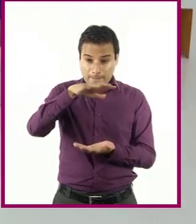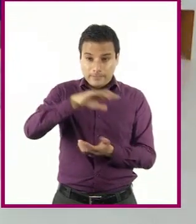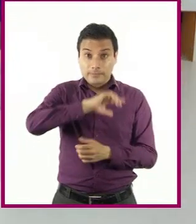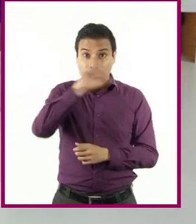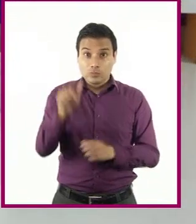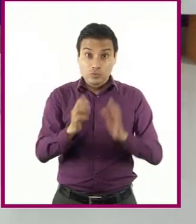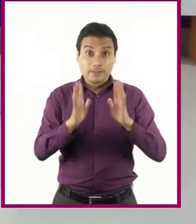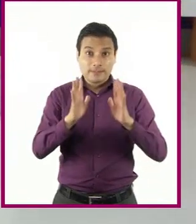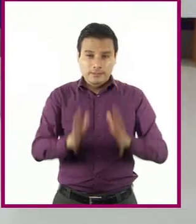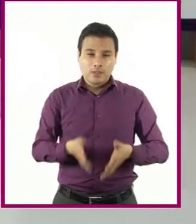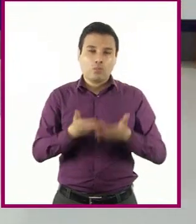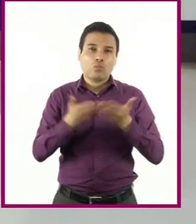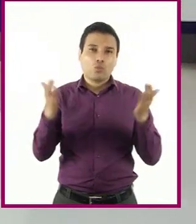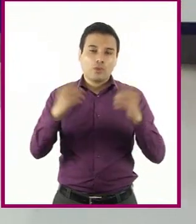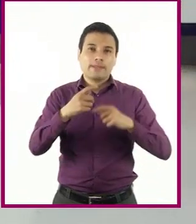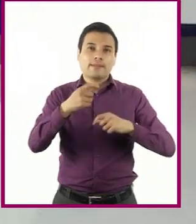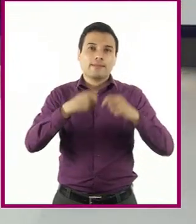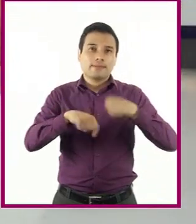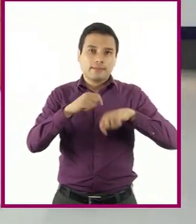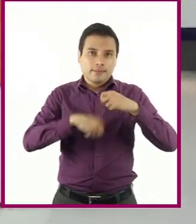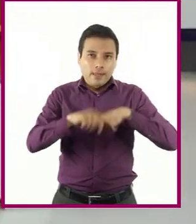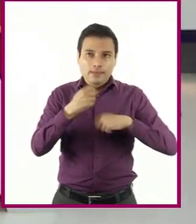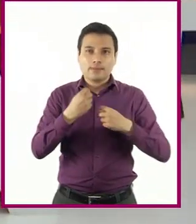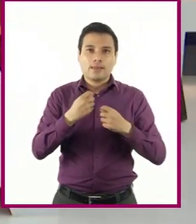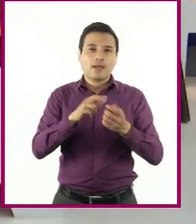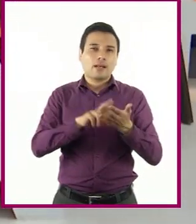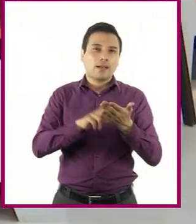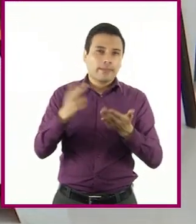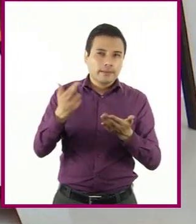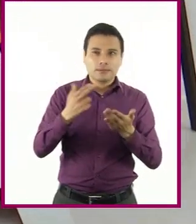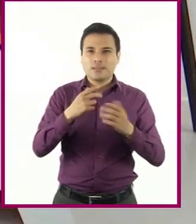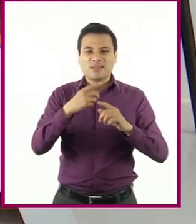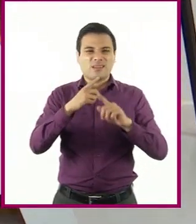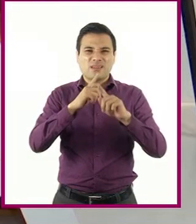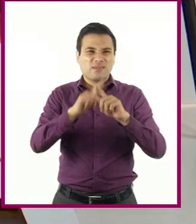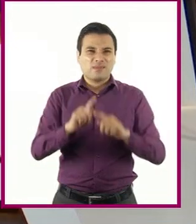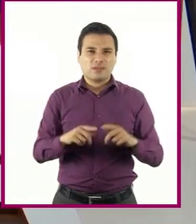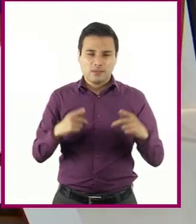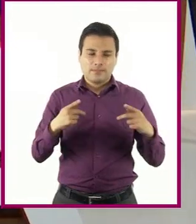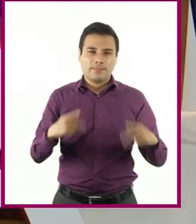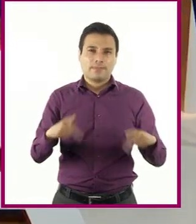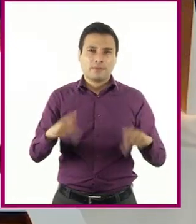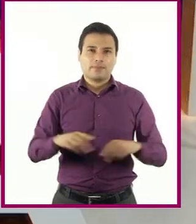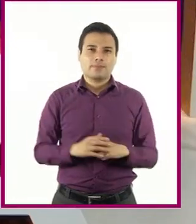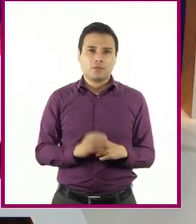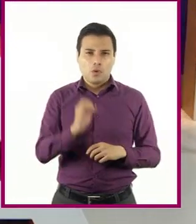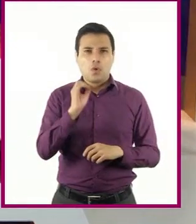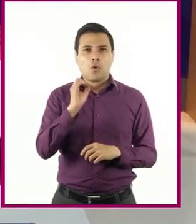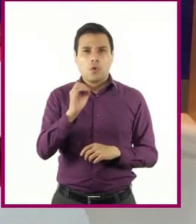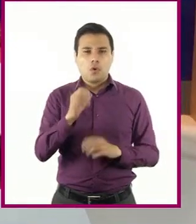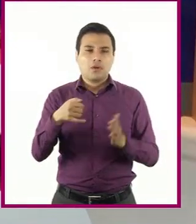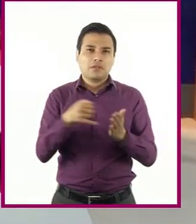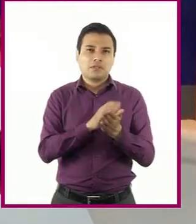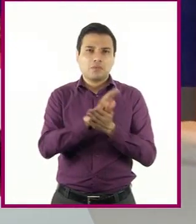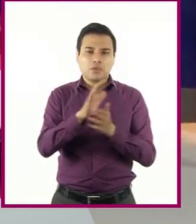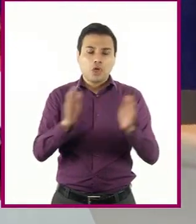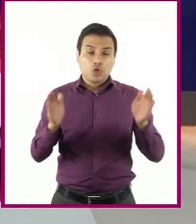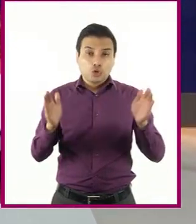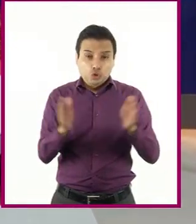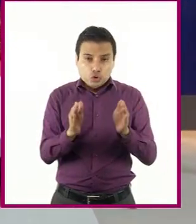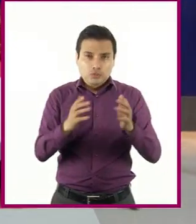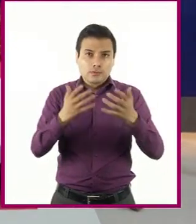tiendas especializadas y para exportación. A un nivel menos masivo, se reproducen en imprentas y distribuyen de